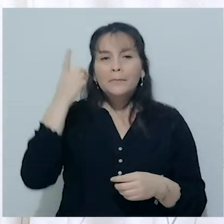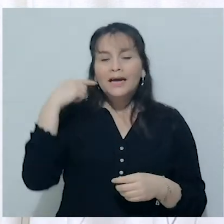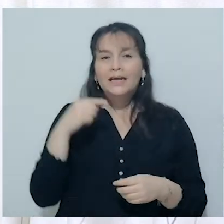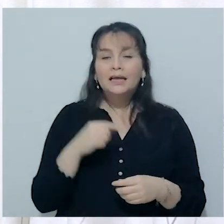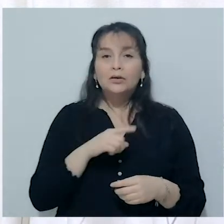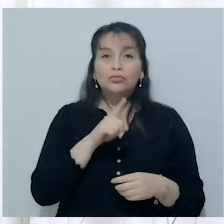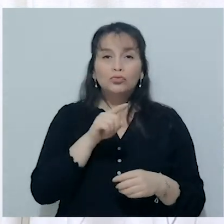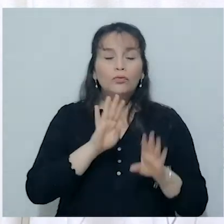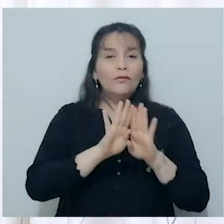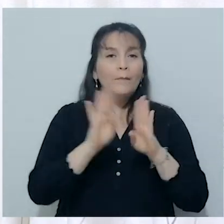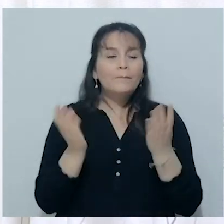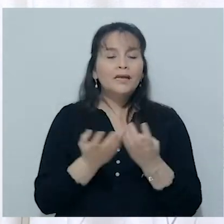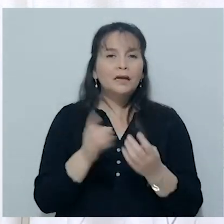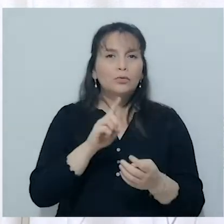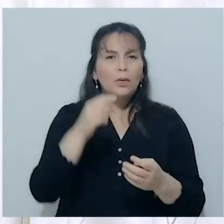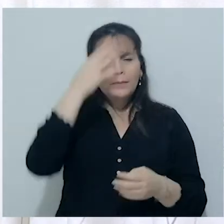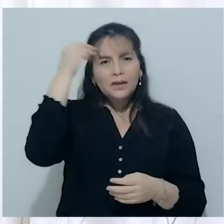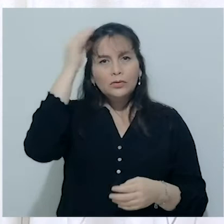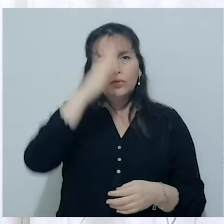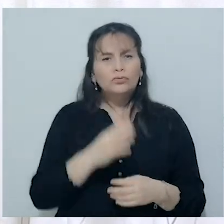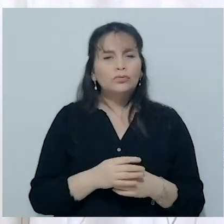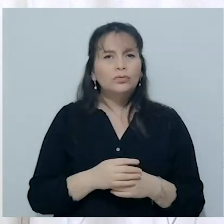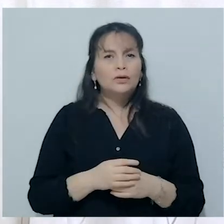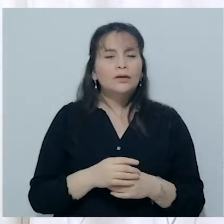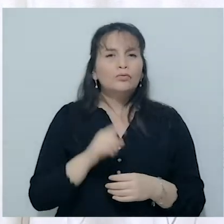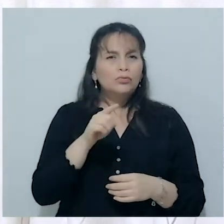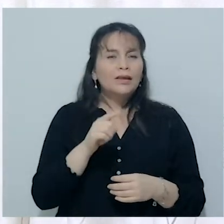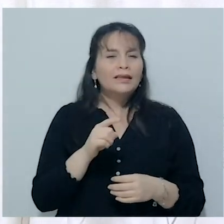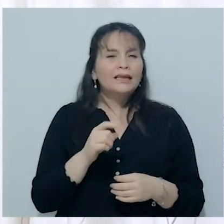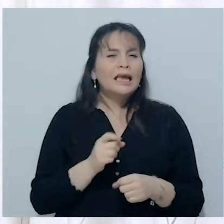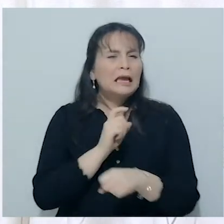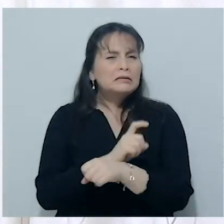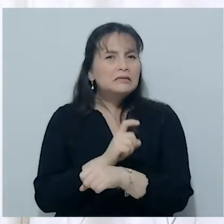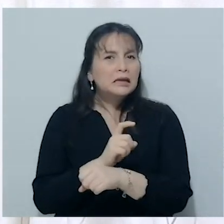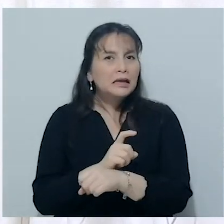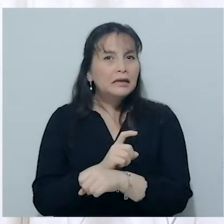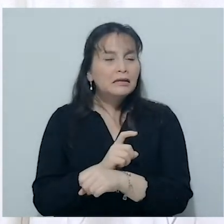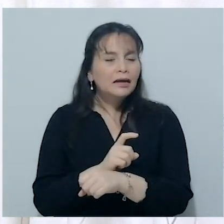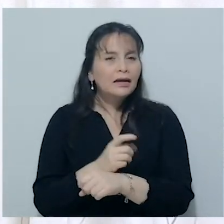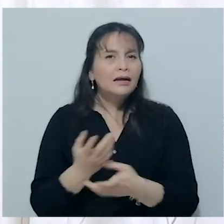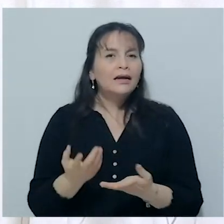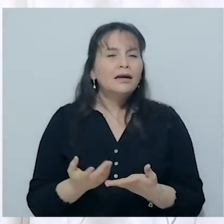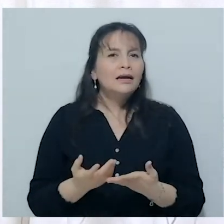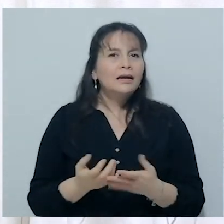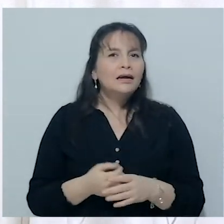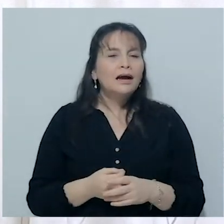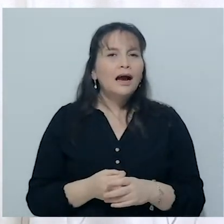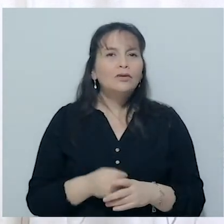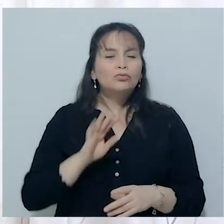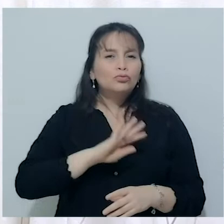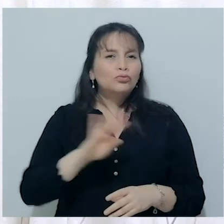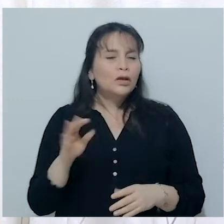a su familia para no olvidar a Dios? ¿Fluye en su hogar la instrucción en relación a su fe en Dios de una